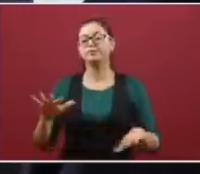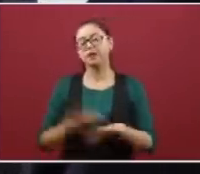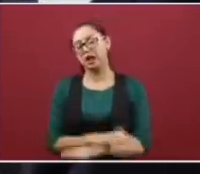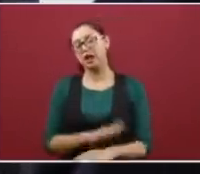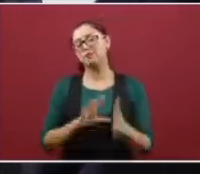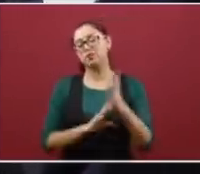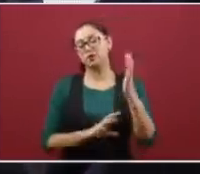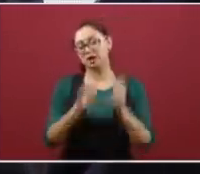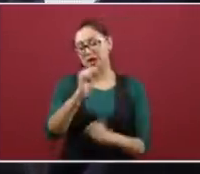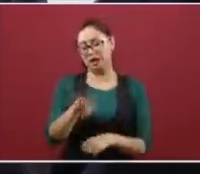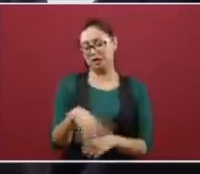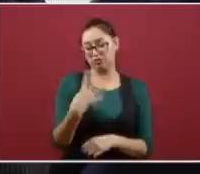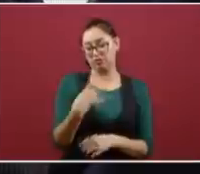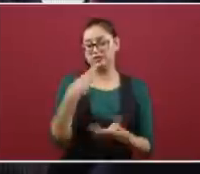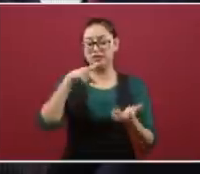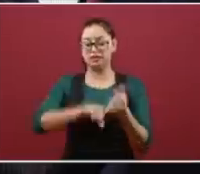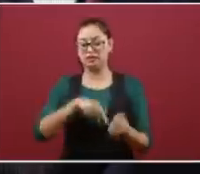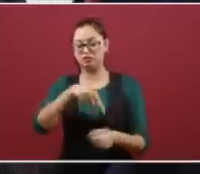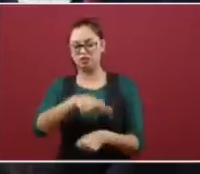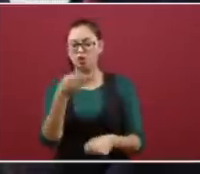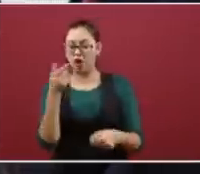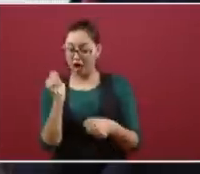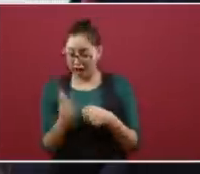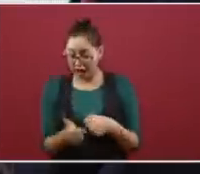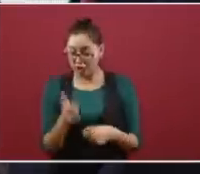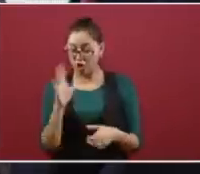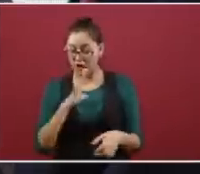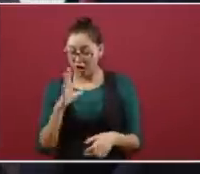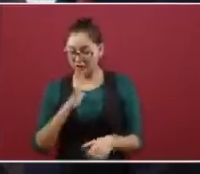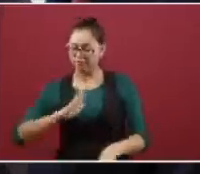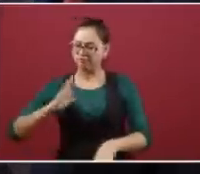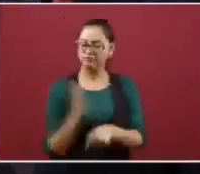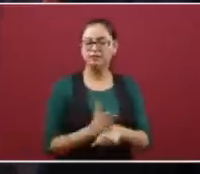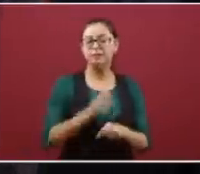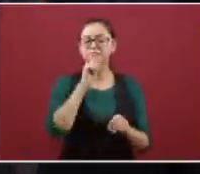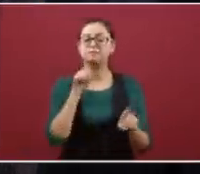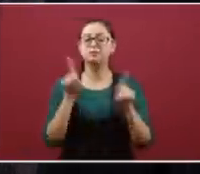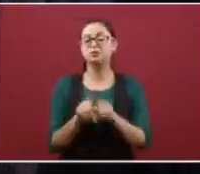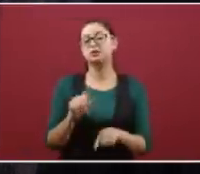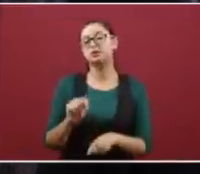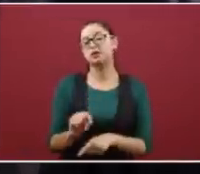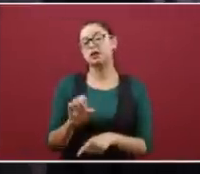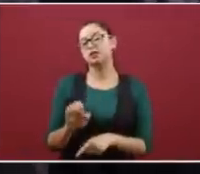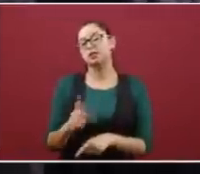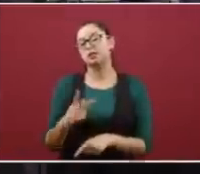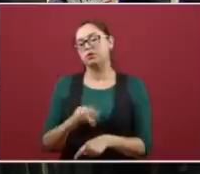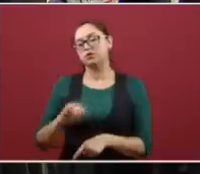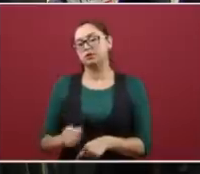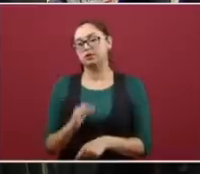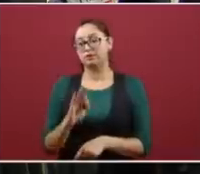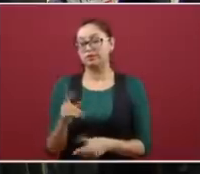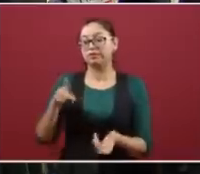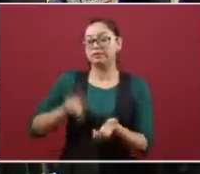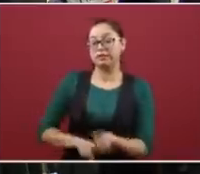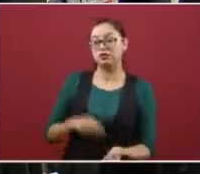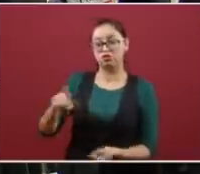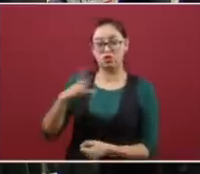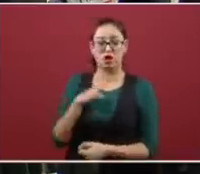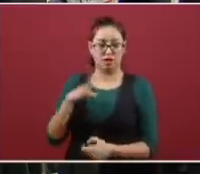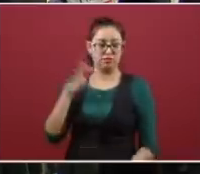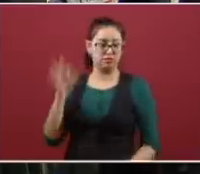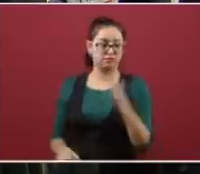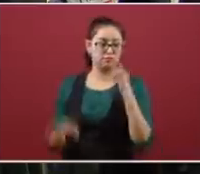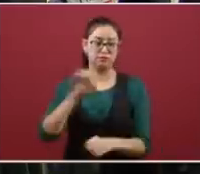y una sala regional especializada en el tribunal electoral para atender los casos de de campañas negras